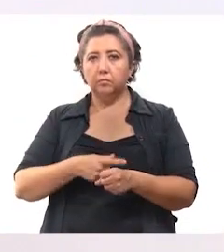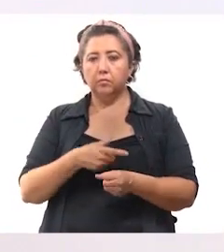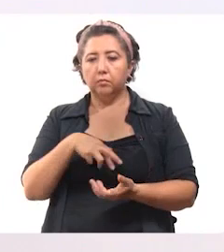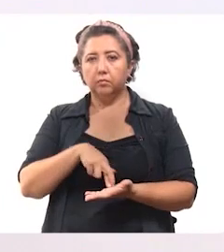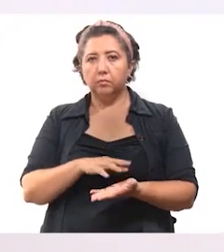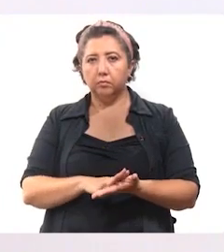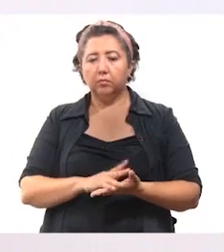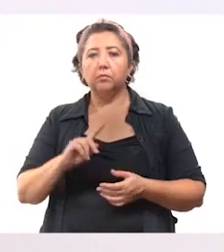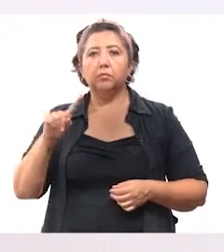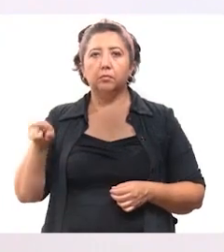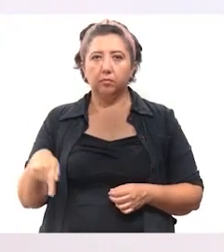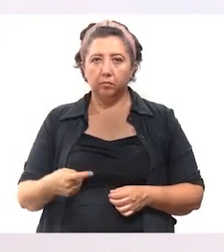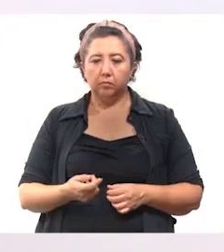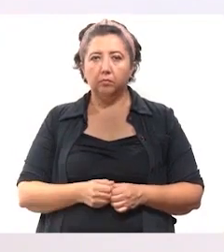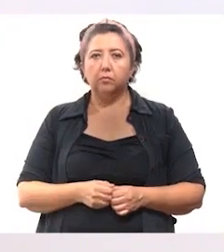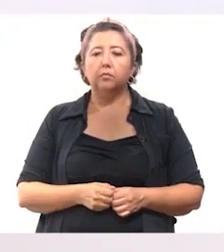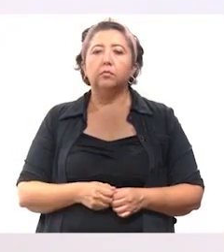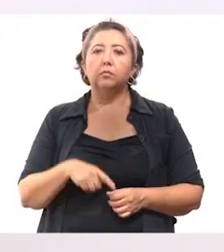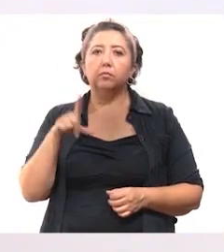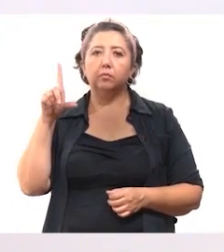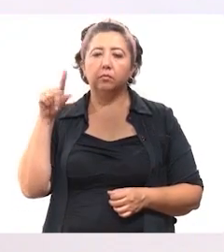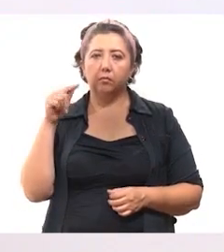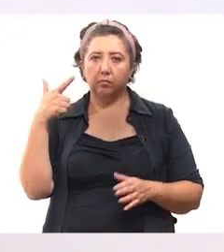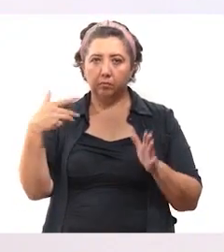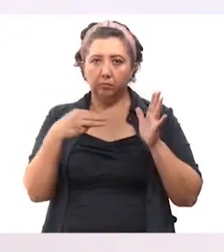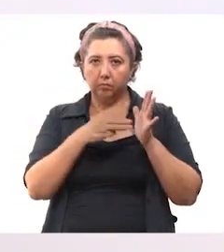de contagios registrados, que es